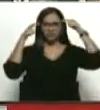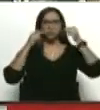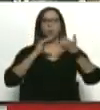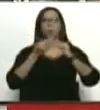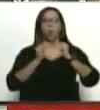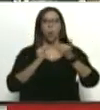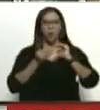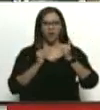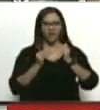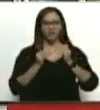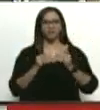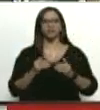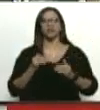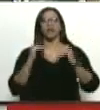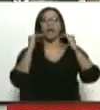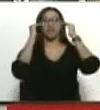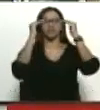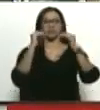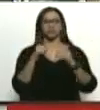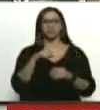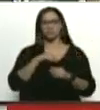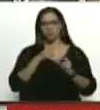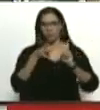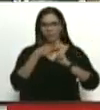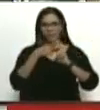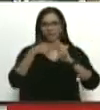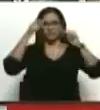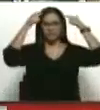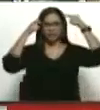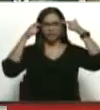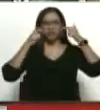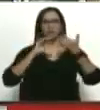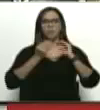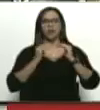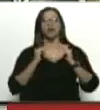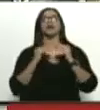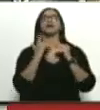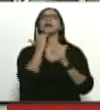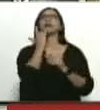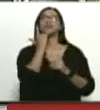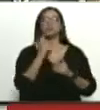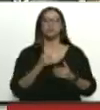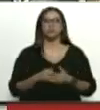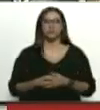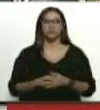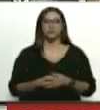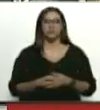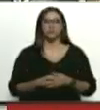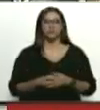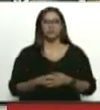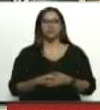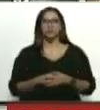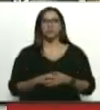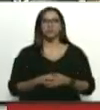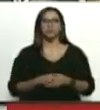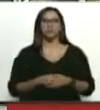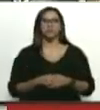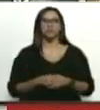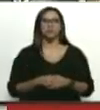moral en alto. Numeral chavismo moral en alto. Porque,